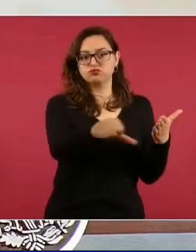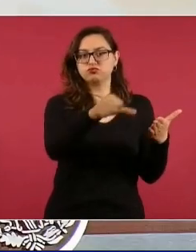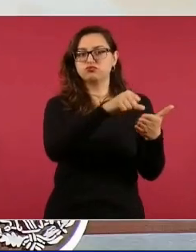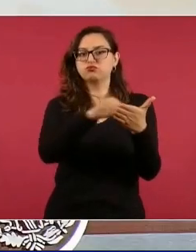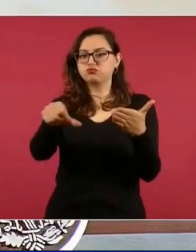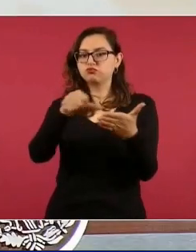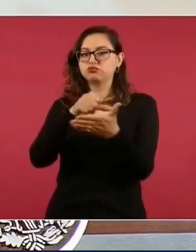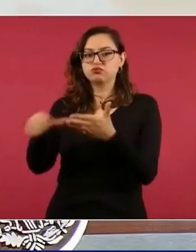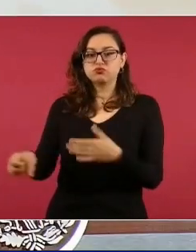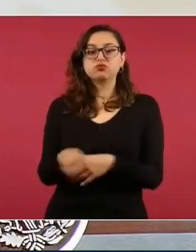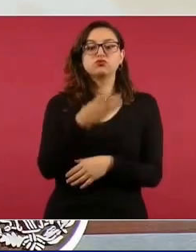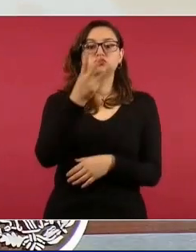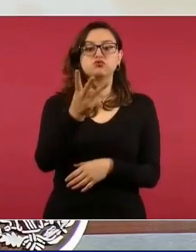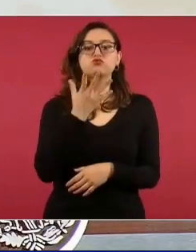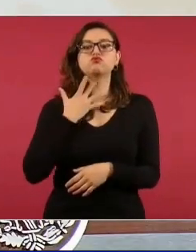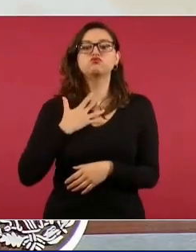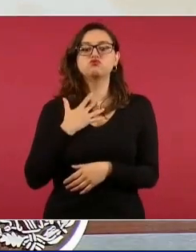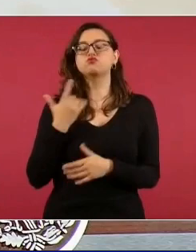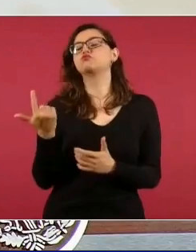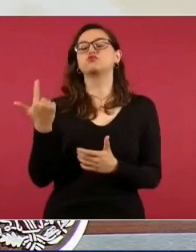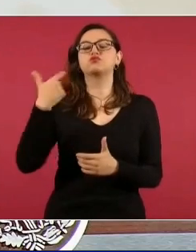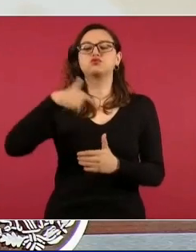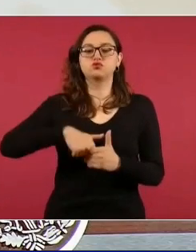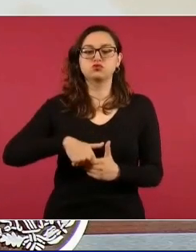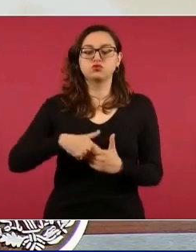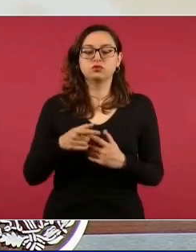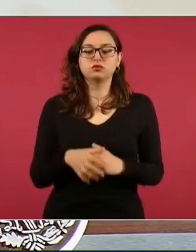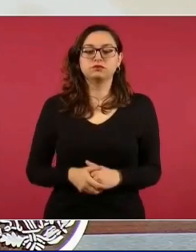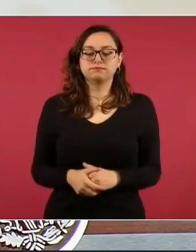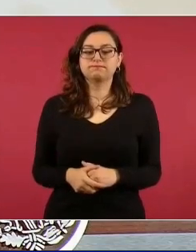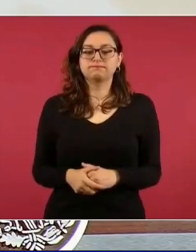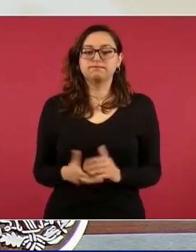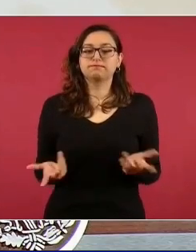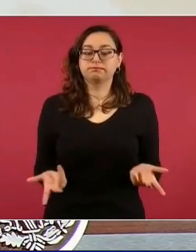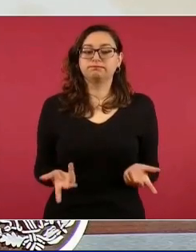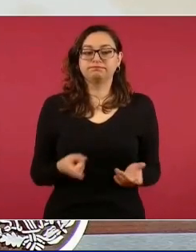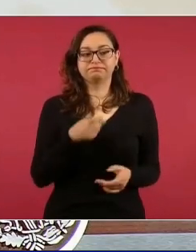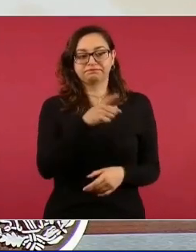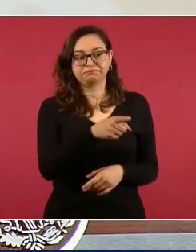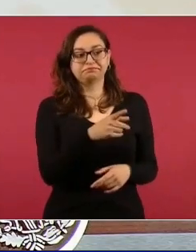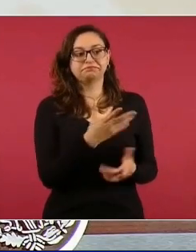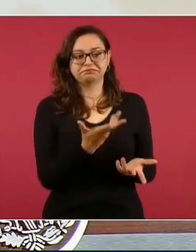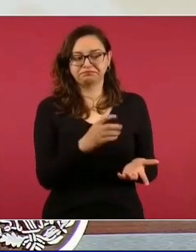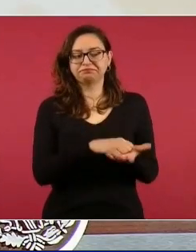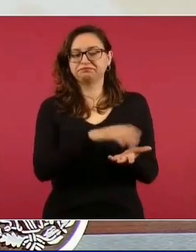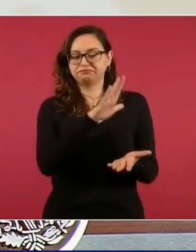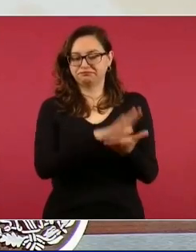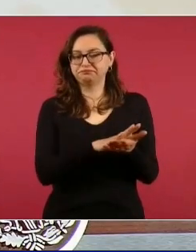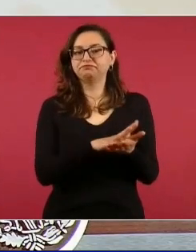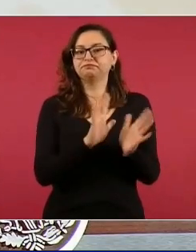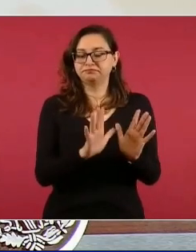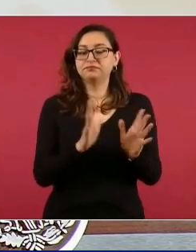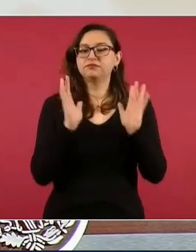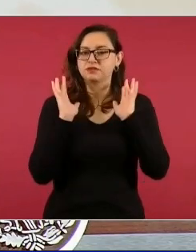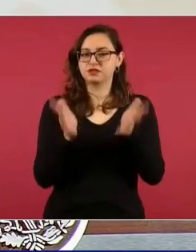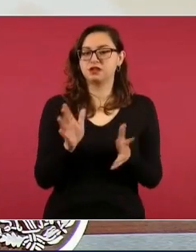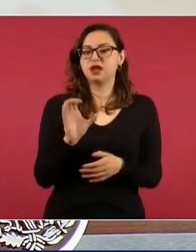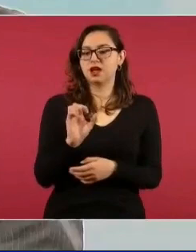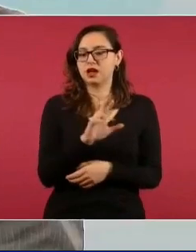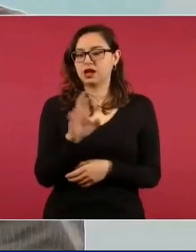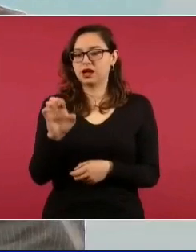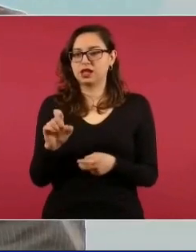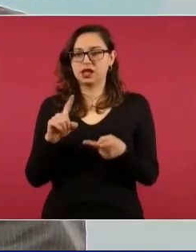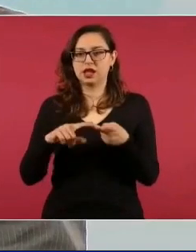tres gasolineras que tenían el pendiente con nosotros, y ya los visitamos con CRE y con ASEA este